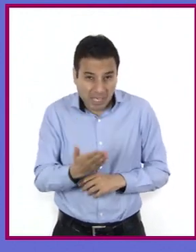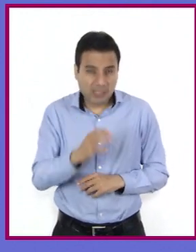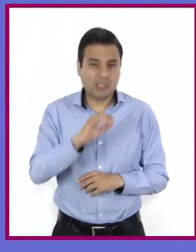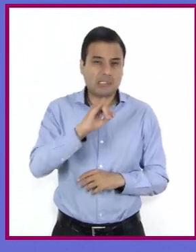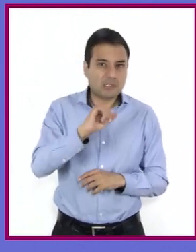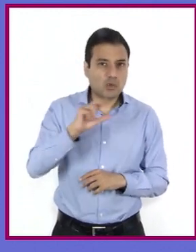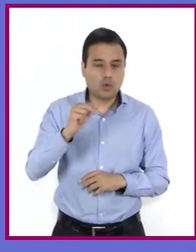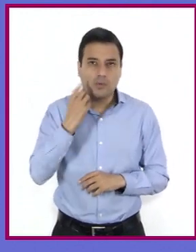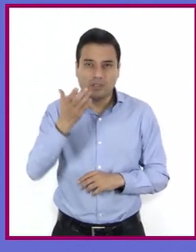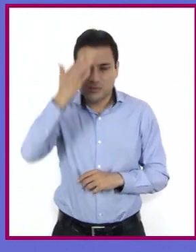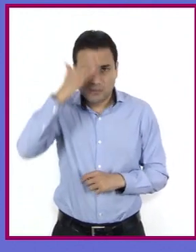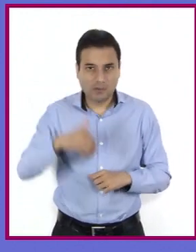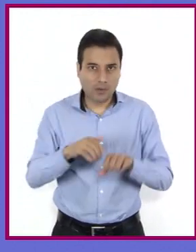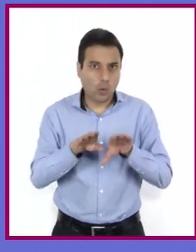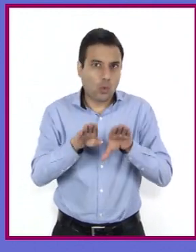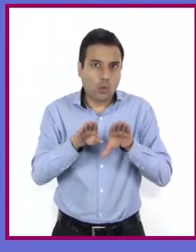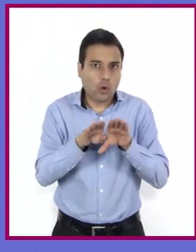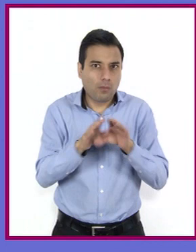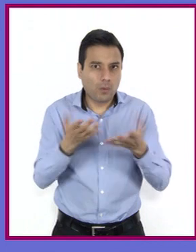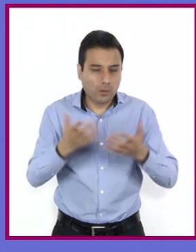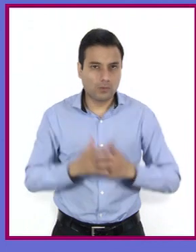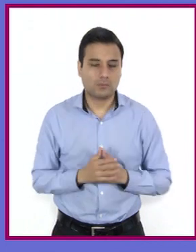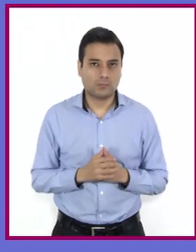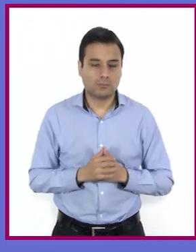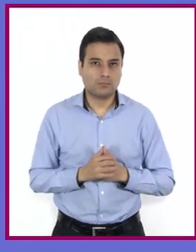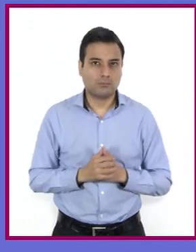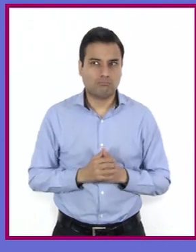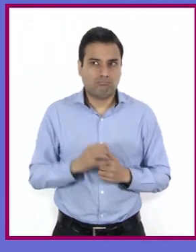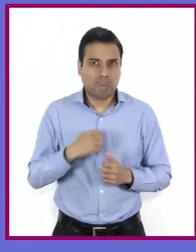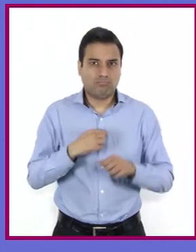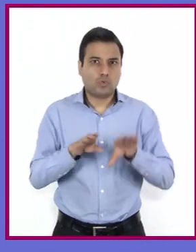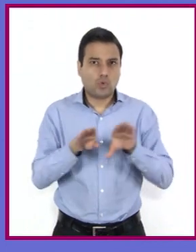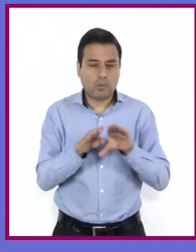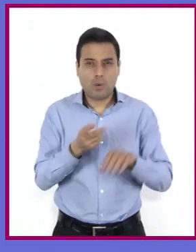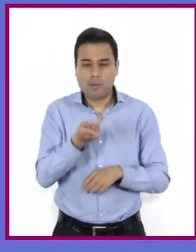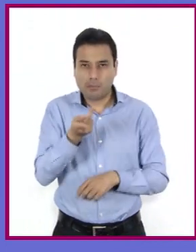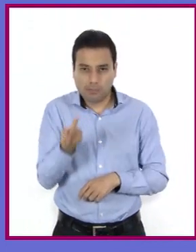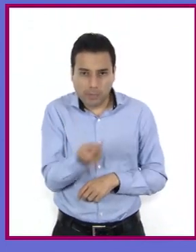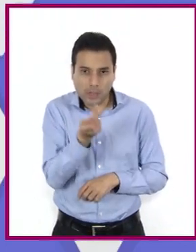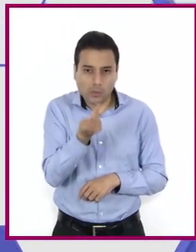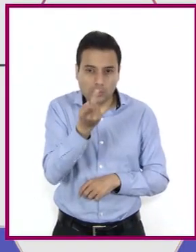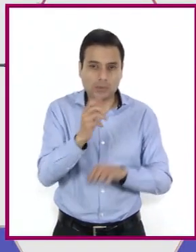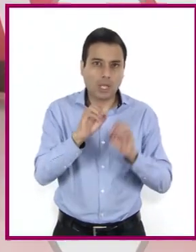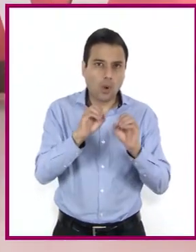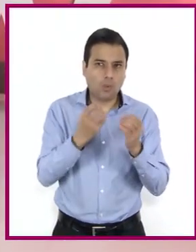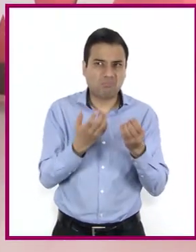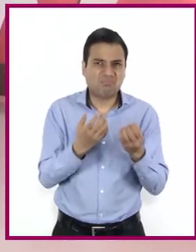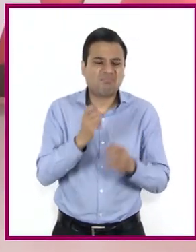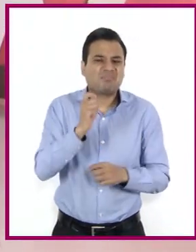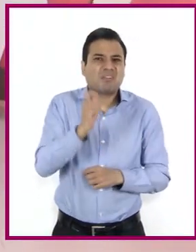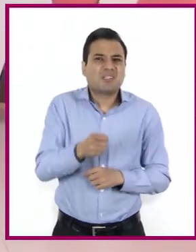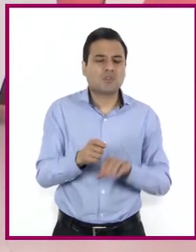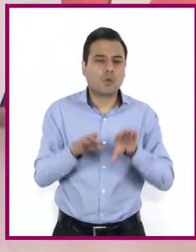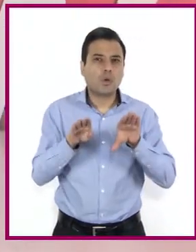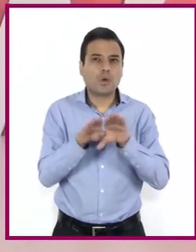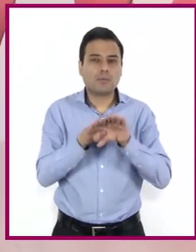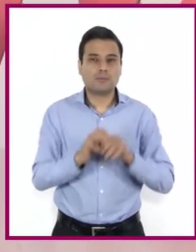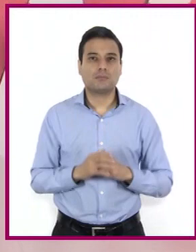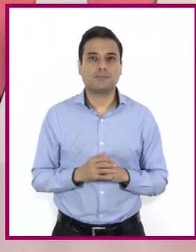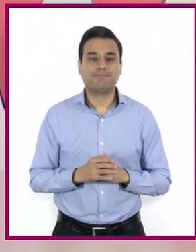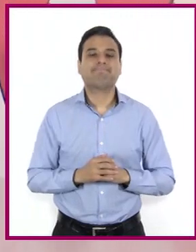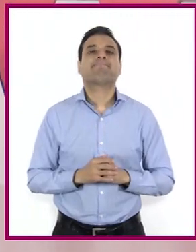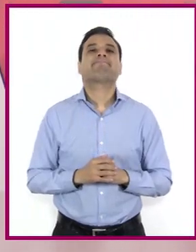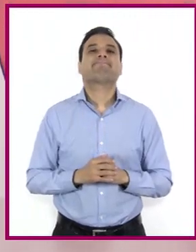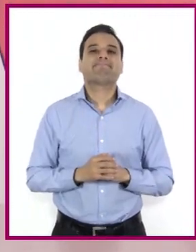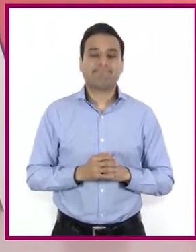y queríamos saber cómo podemos medir su efectividad, con encuestas, cuestionarios o de qué otra manera. Los cuestionamientos